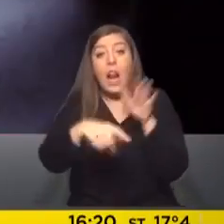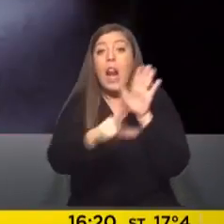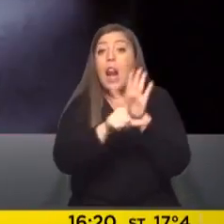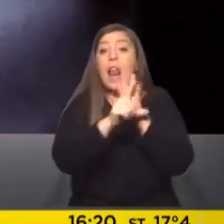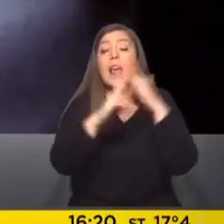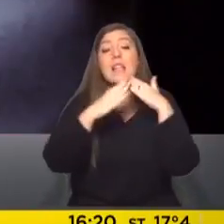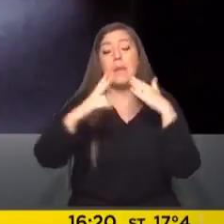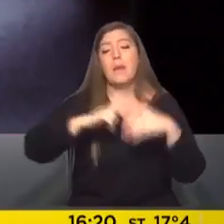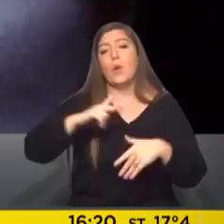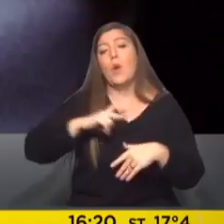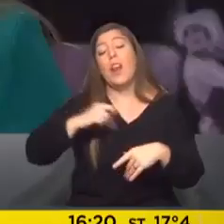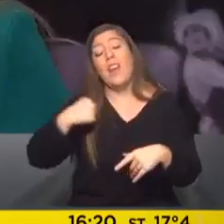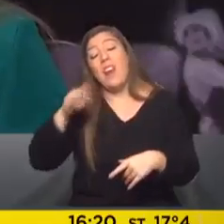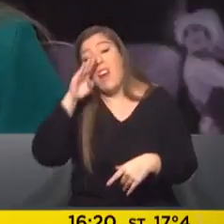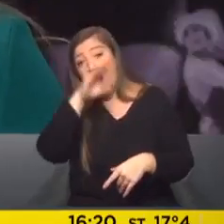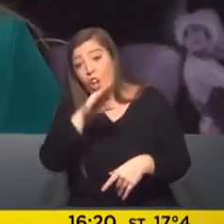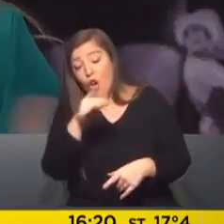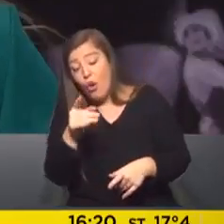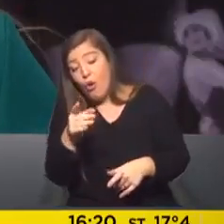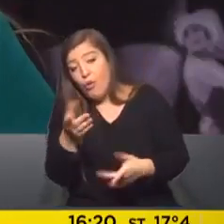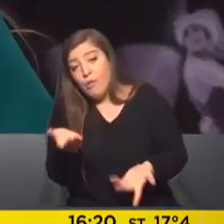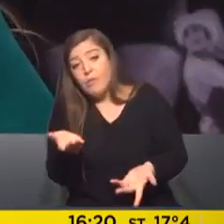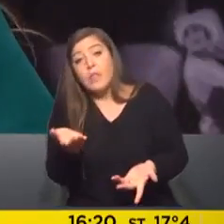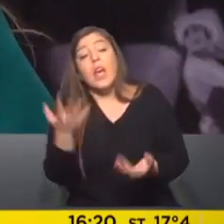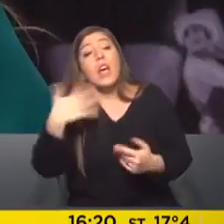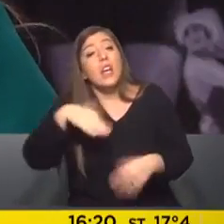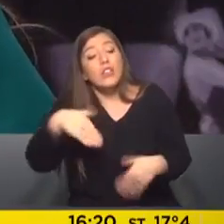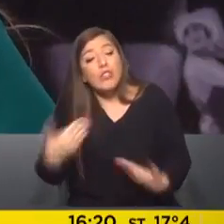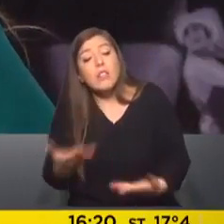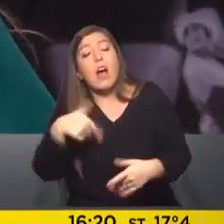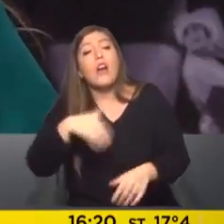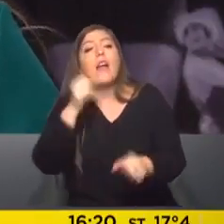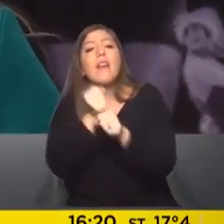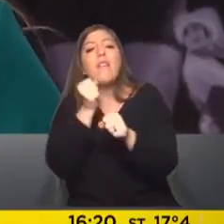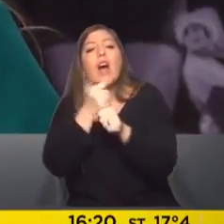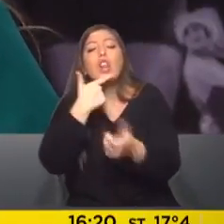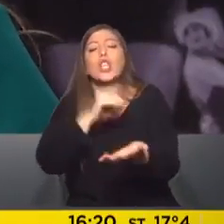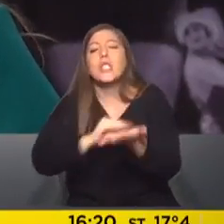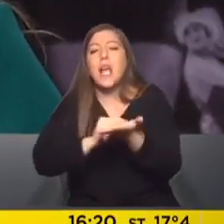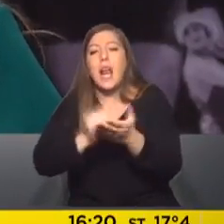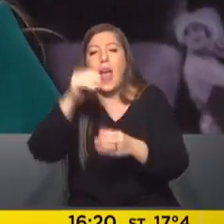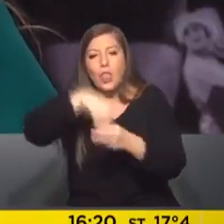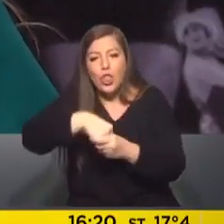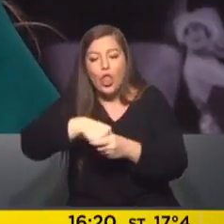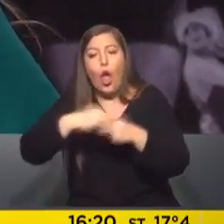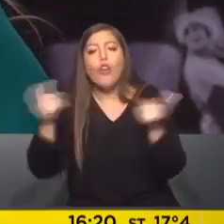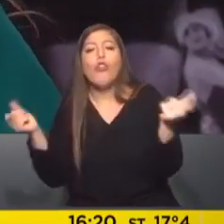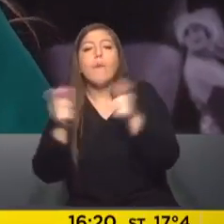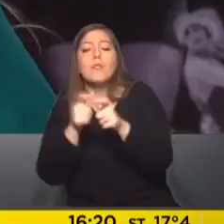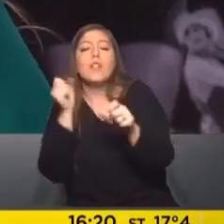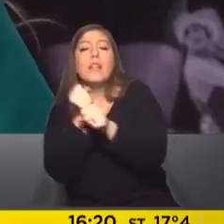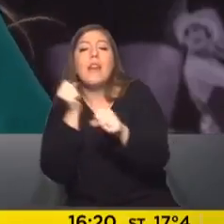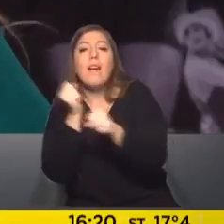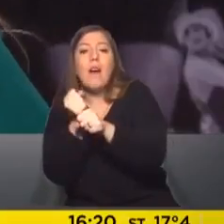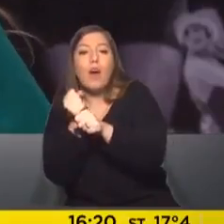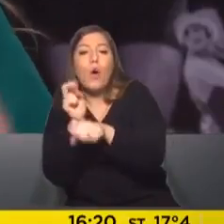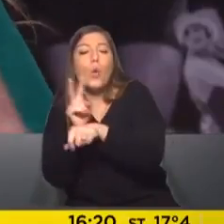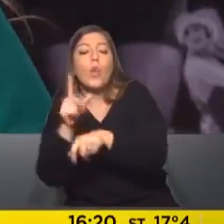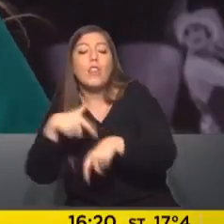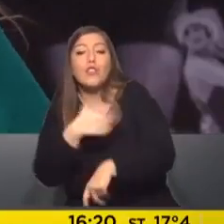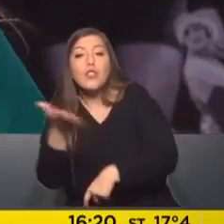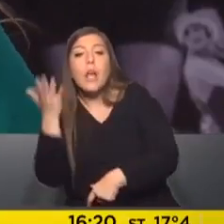en negro. Claro. Entonces, empezar a plantear, se está trabajando en el Senado de la Nación actualmente en la Comisión de Trabajo y Previsión Social, bien, un